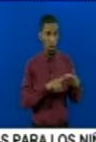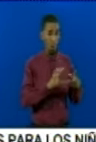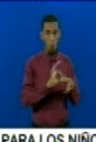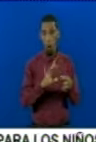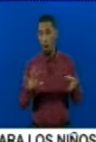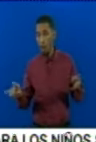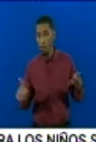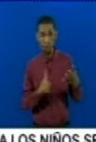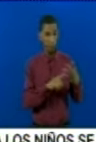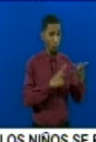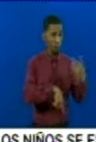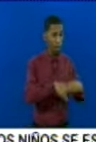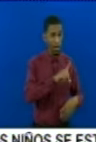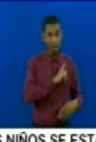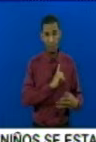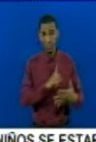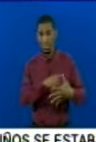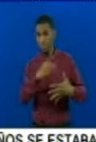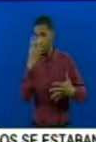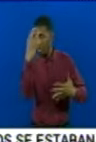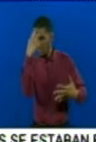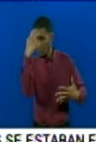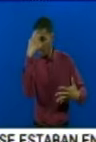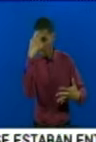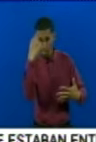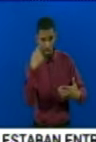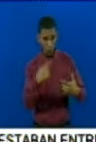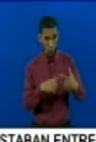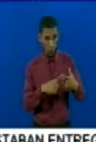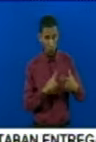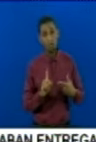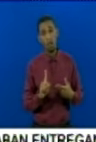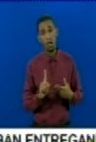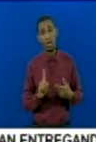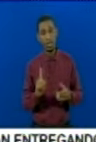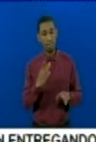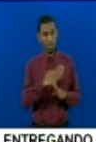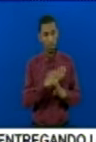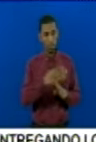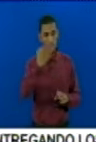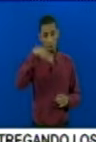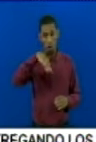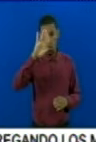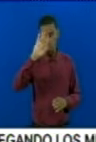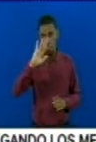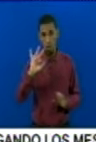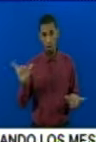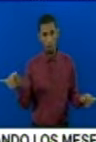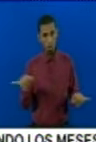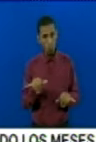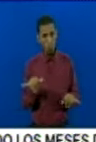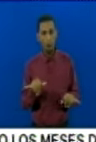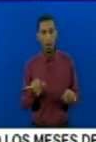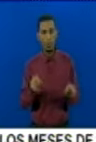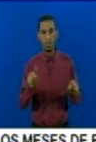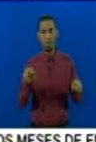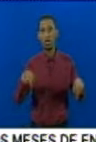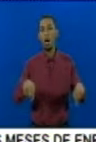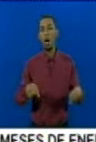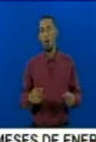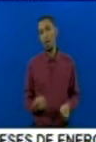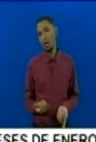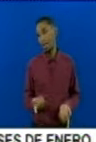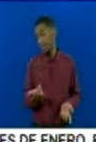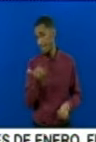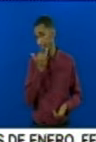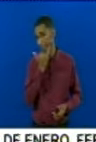Contramaestre, en Tercer Frente y en el caso de Santiago de Cuba también, con este déficit